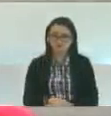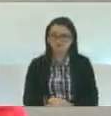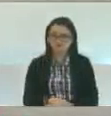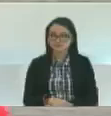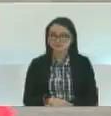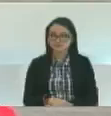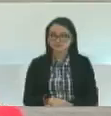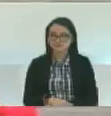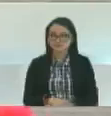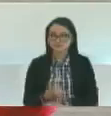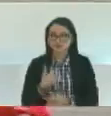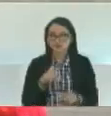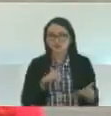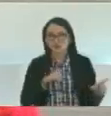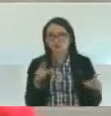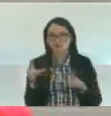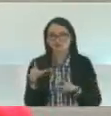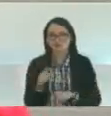Estoy listo.